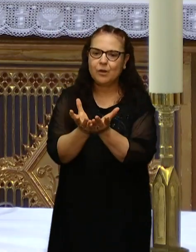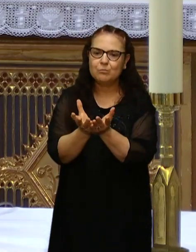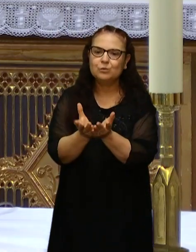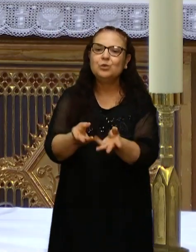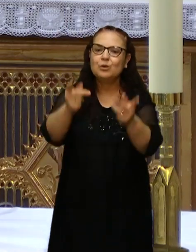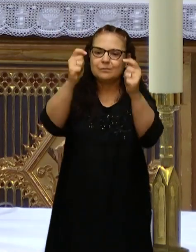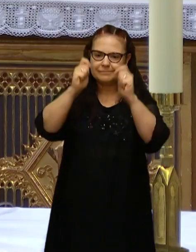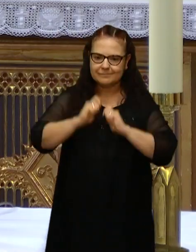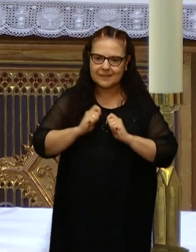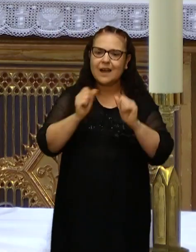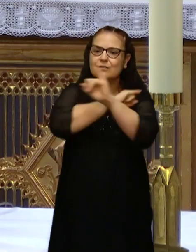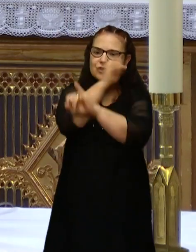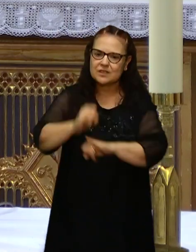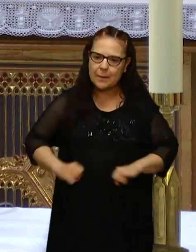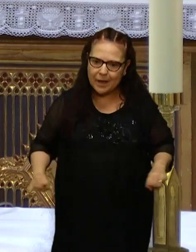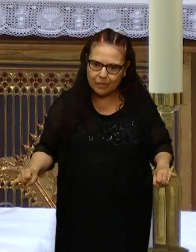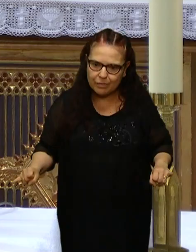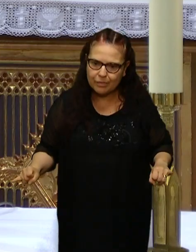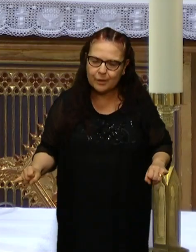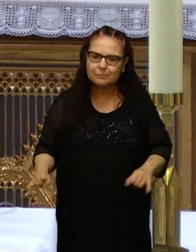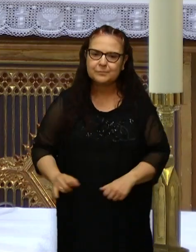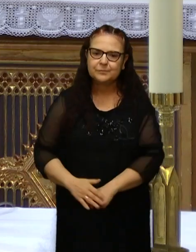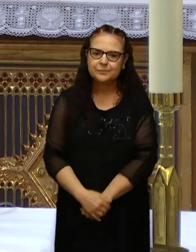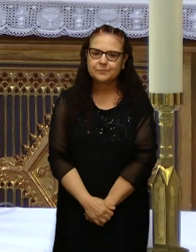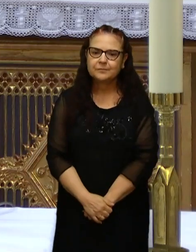pecado del mundo, danos la paz.